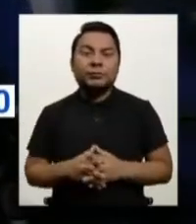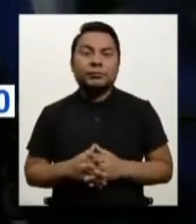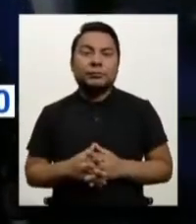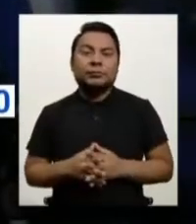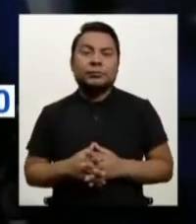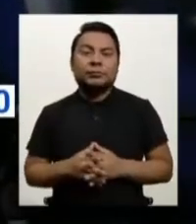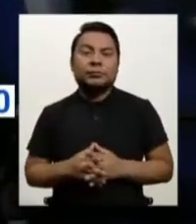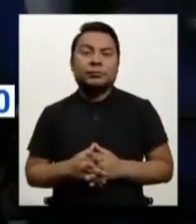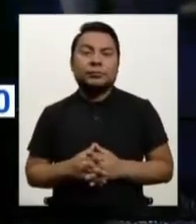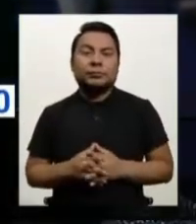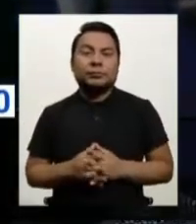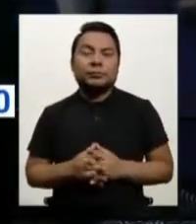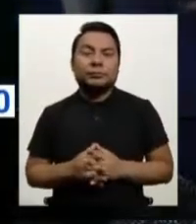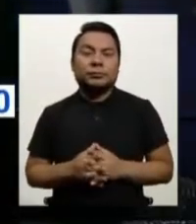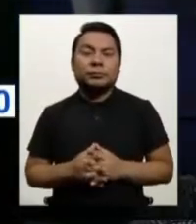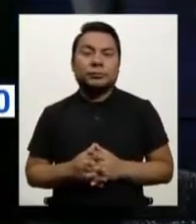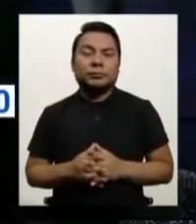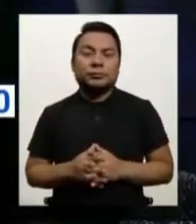él.